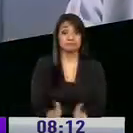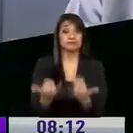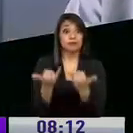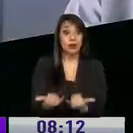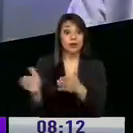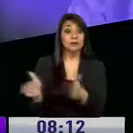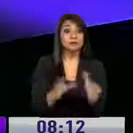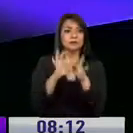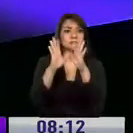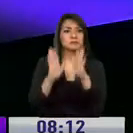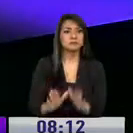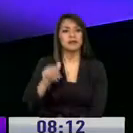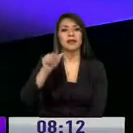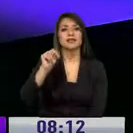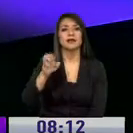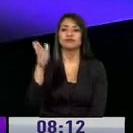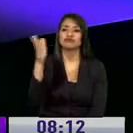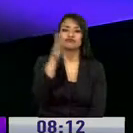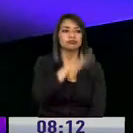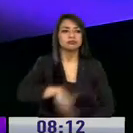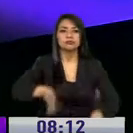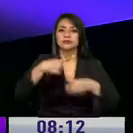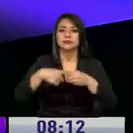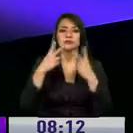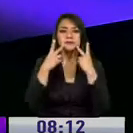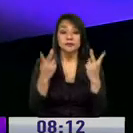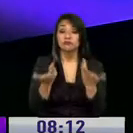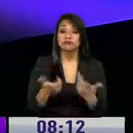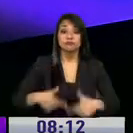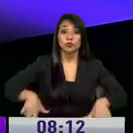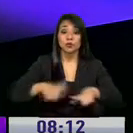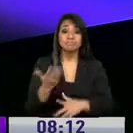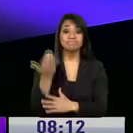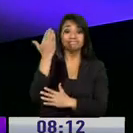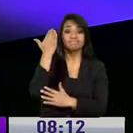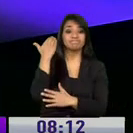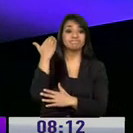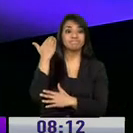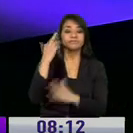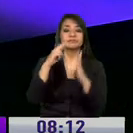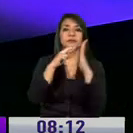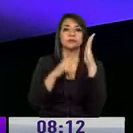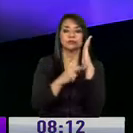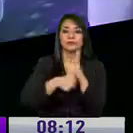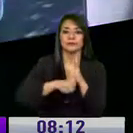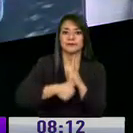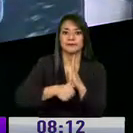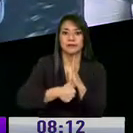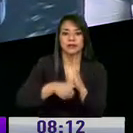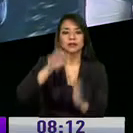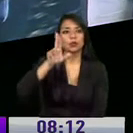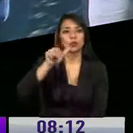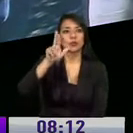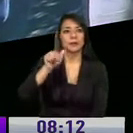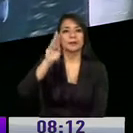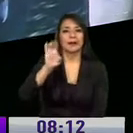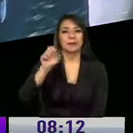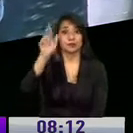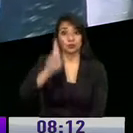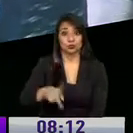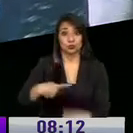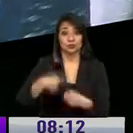con Andrea Orbe. Seguimos patrullando y mirando la ciudad. Está en las antiguas instalaciones del registro civil ubicado en Turubamba. ¿Se